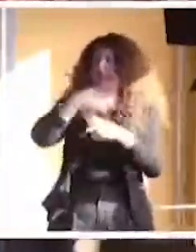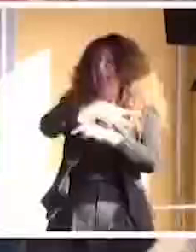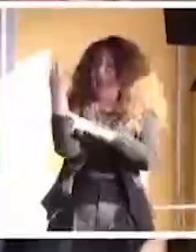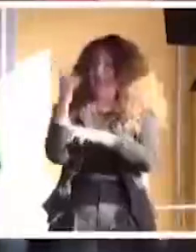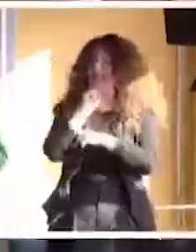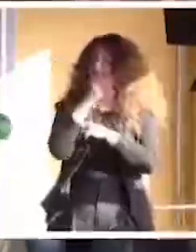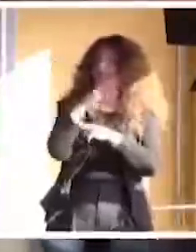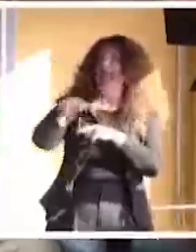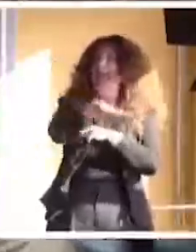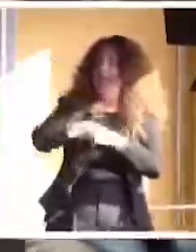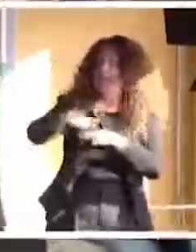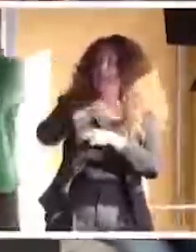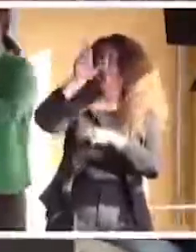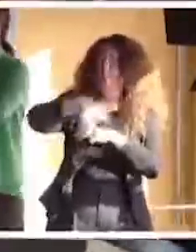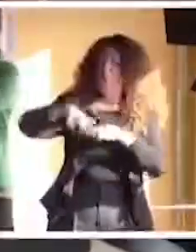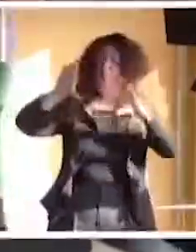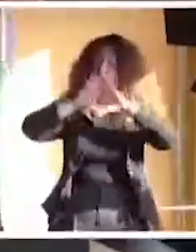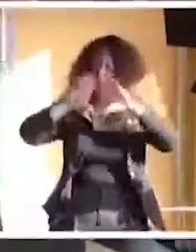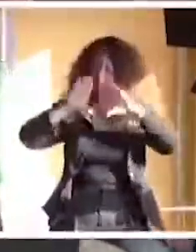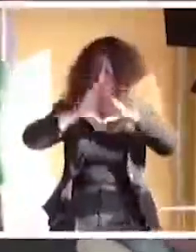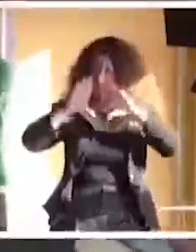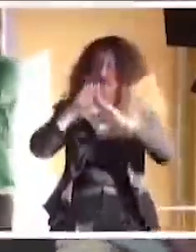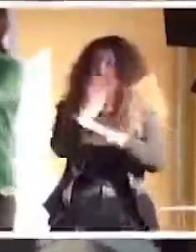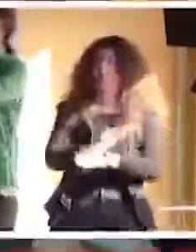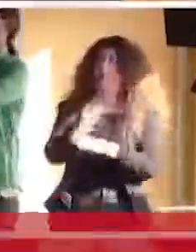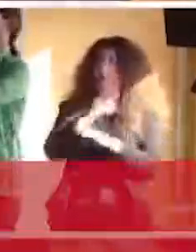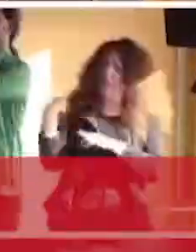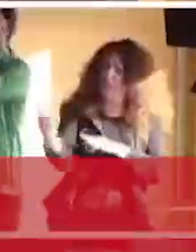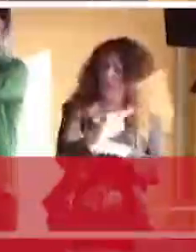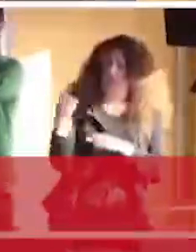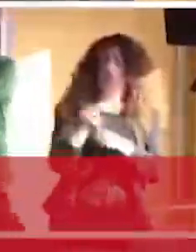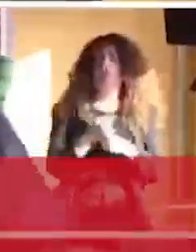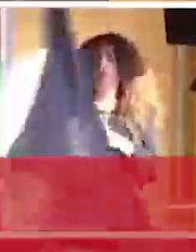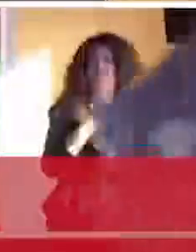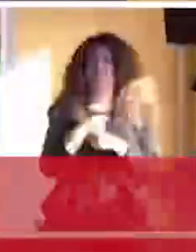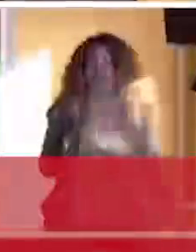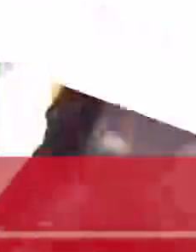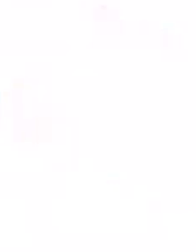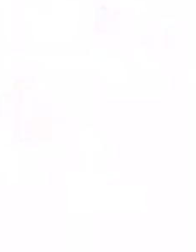feminista donde cuidamos a todos, a todas y a todes.